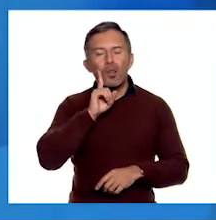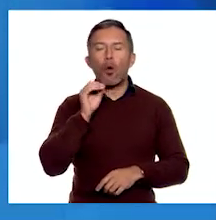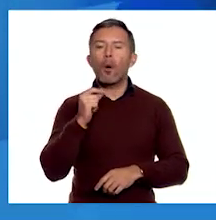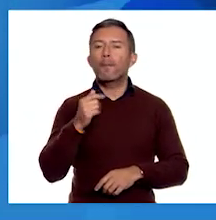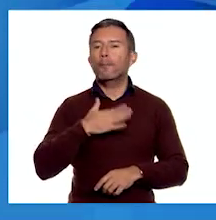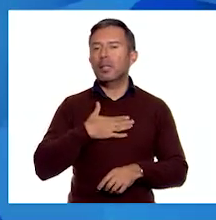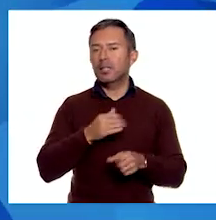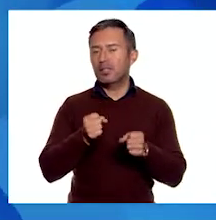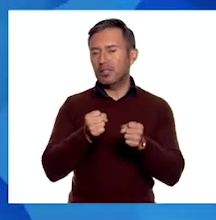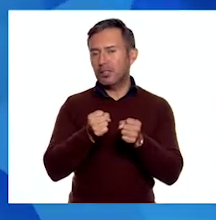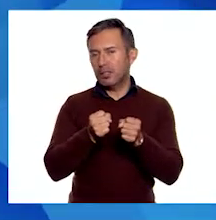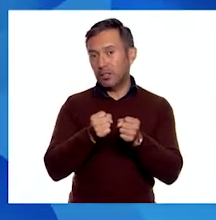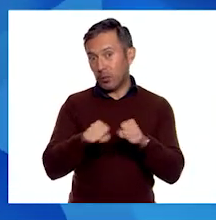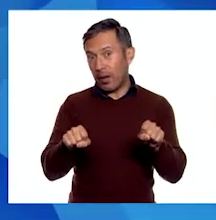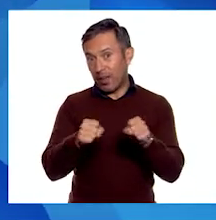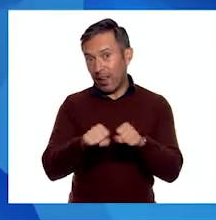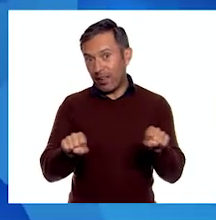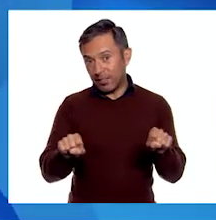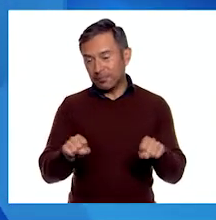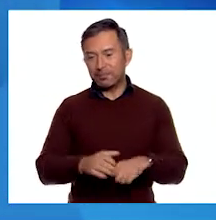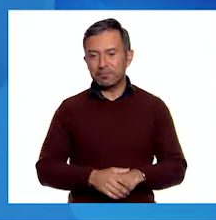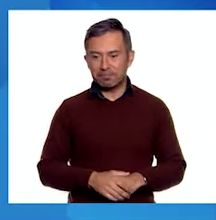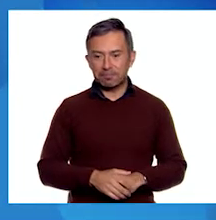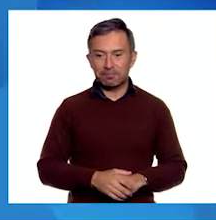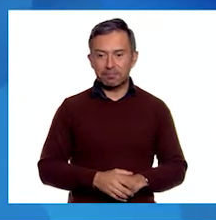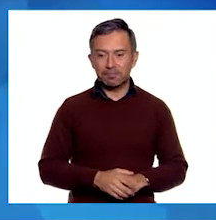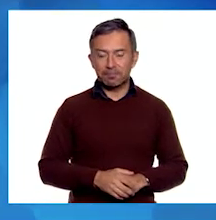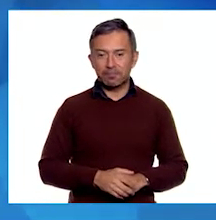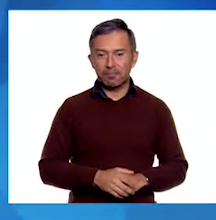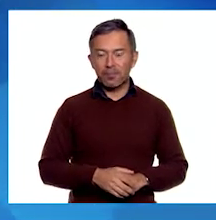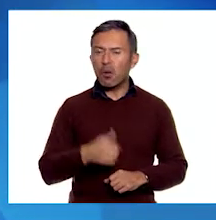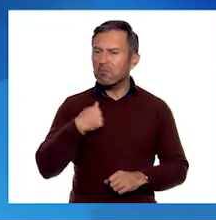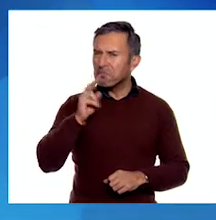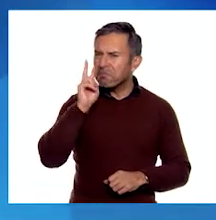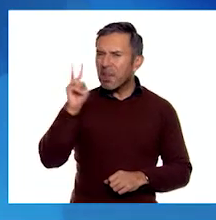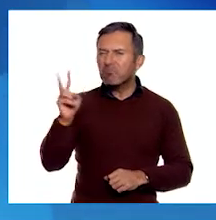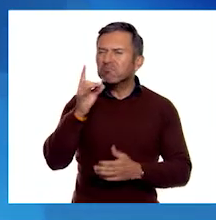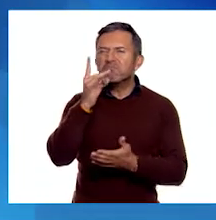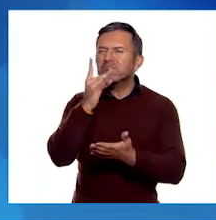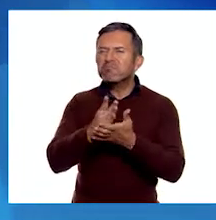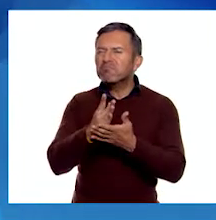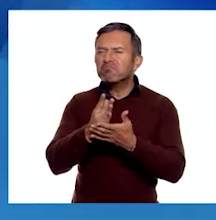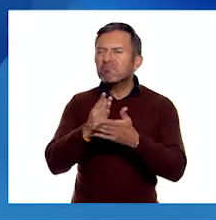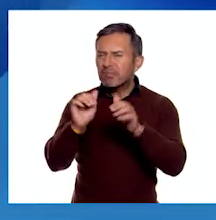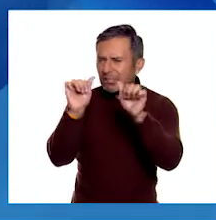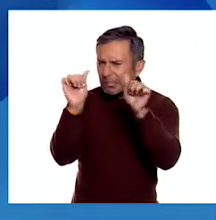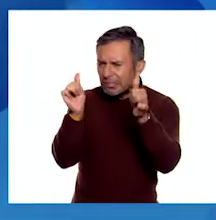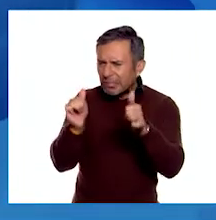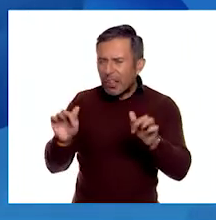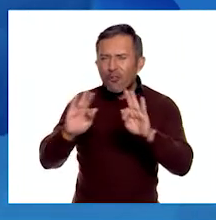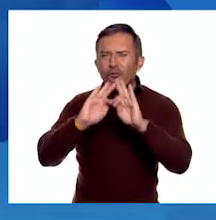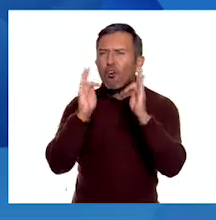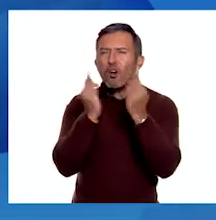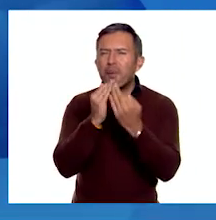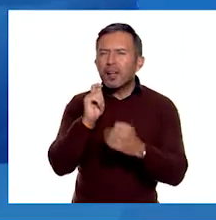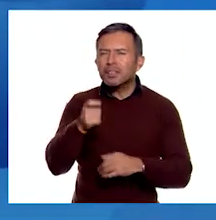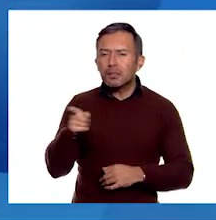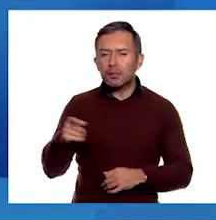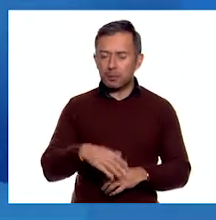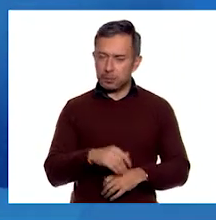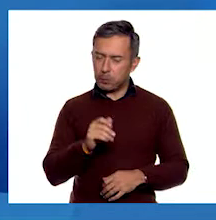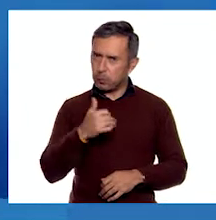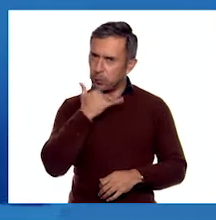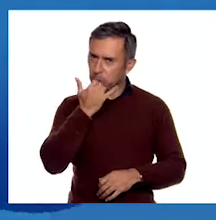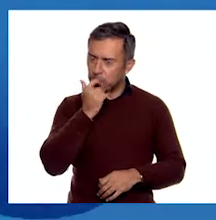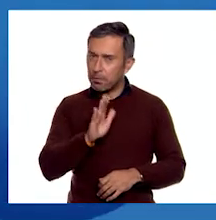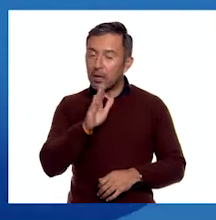O también la podemos ver. ¿Qué figura ves, Eric? Veo como una mujer